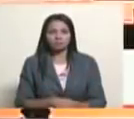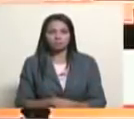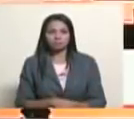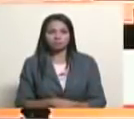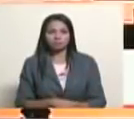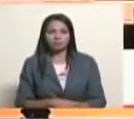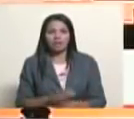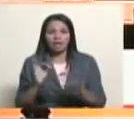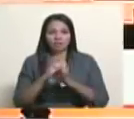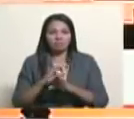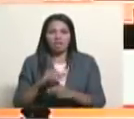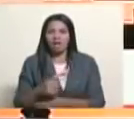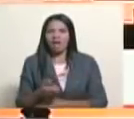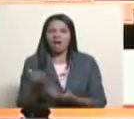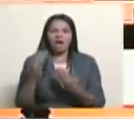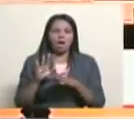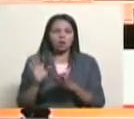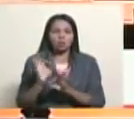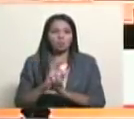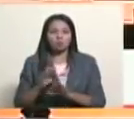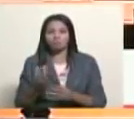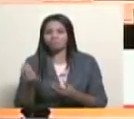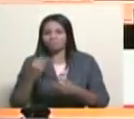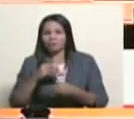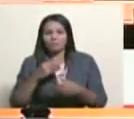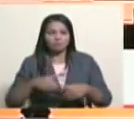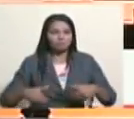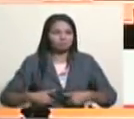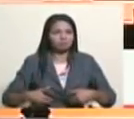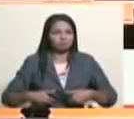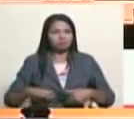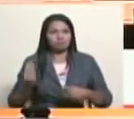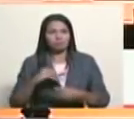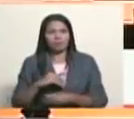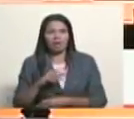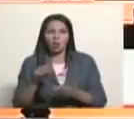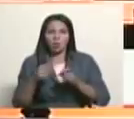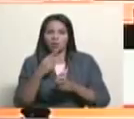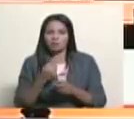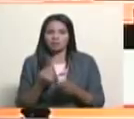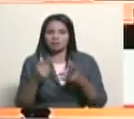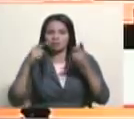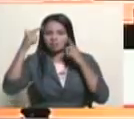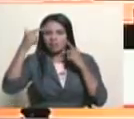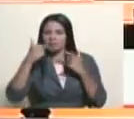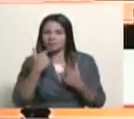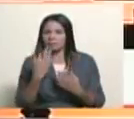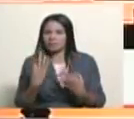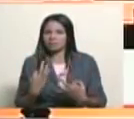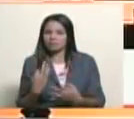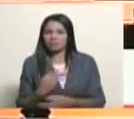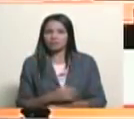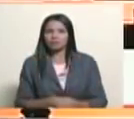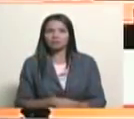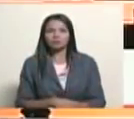Que nadie se conforme con lo que estamos haciendo. Aquello que llamaba nuestro comandante Chávez,